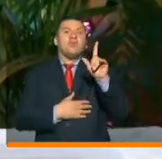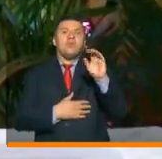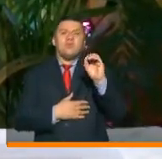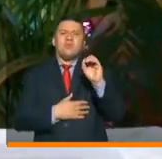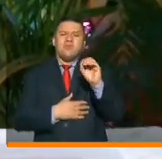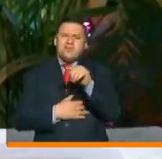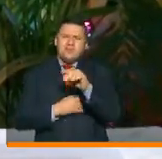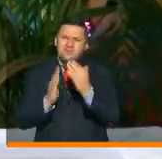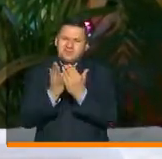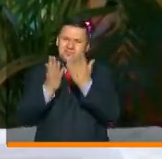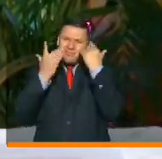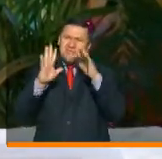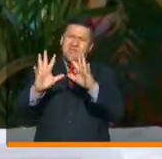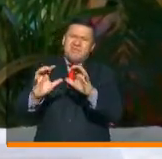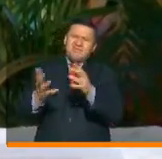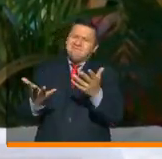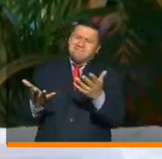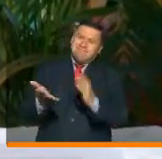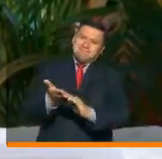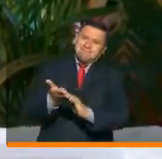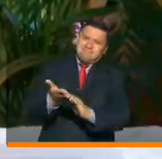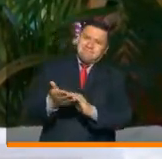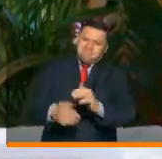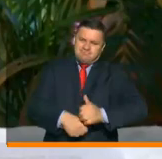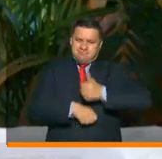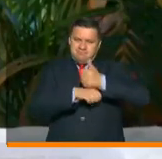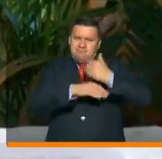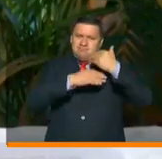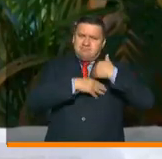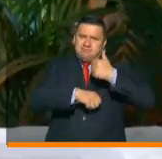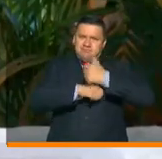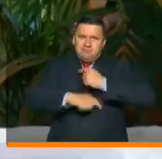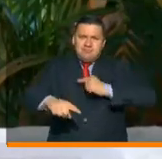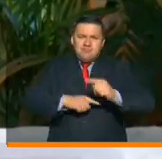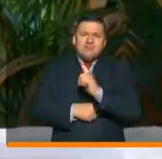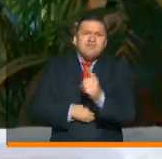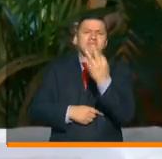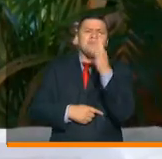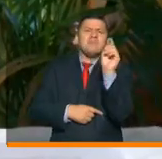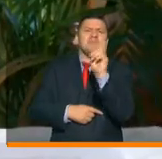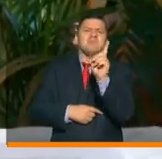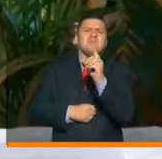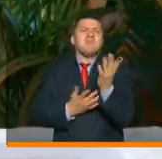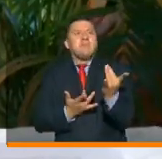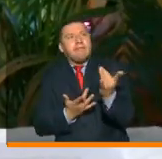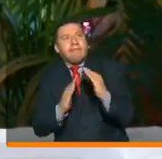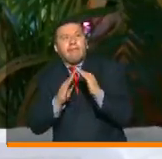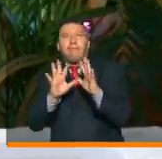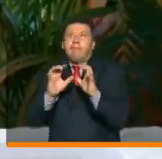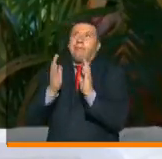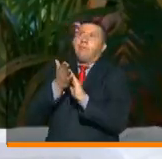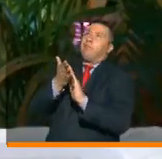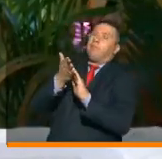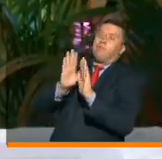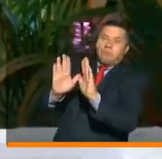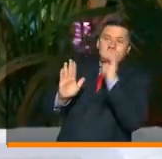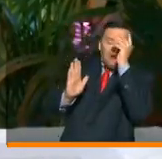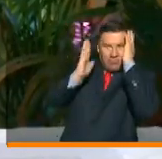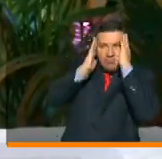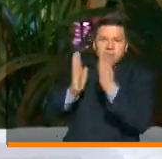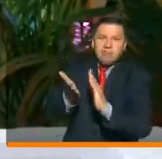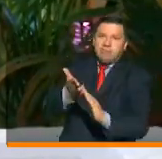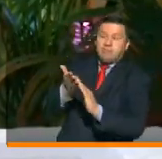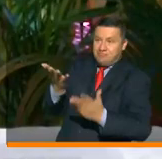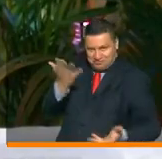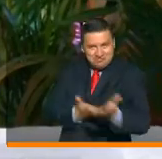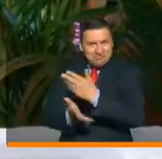un pacto que no solamente le responde a una rectora, a unas coordinadoras de 20, 30 años de espera por mejorar esta infraestructura, queremos compartirlo